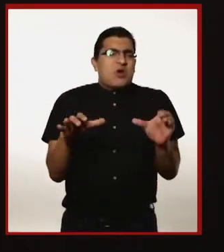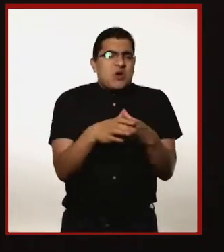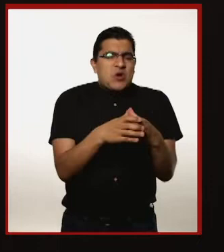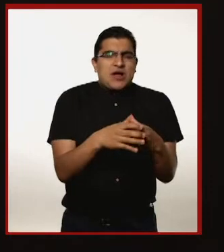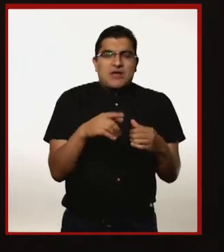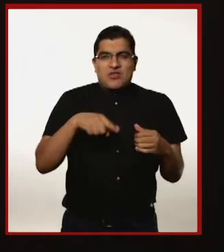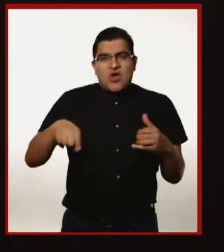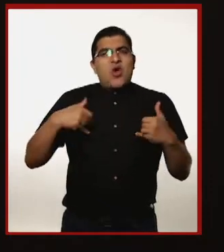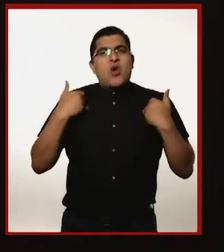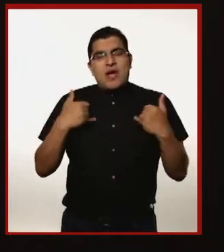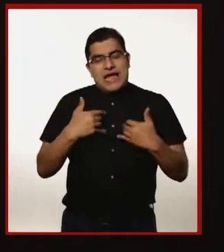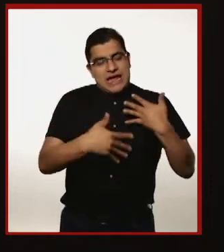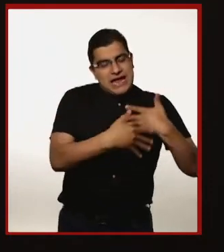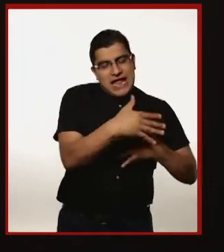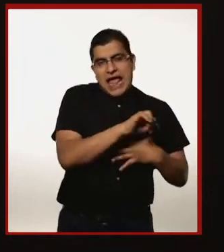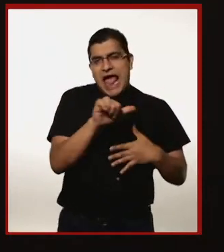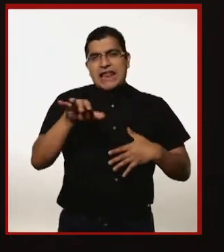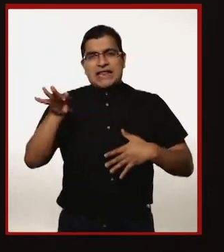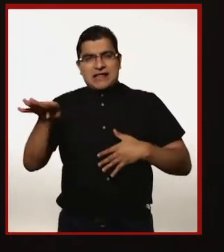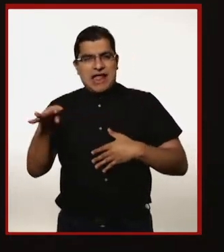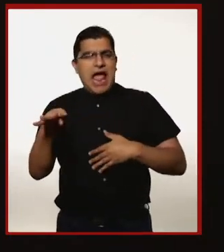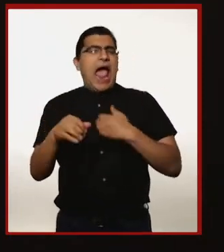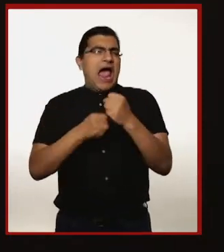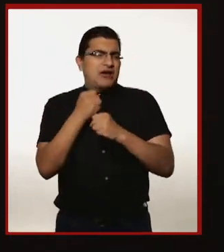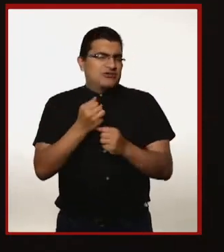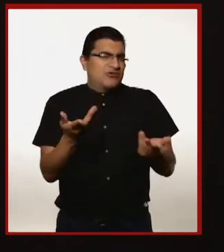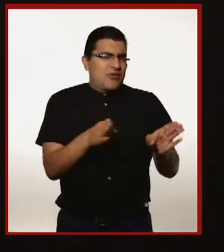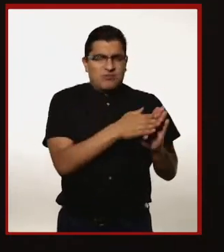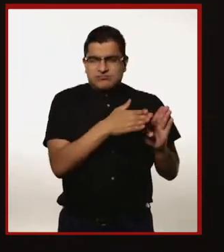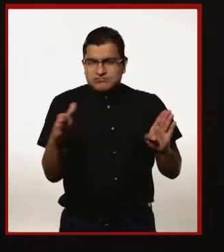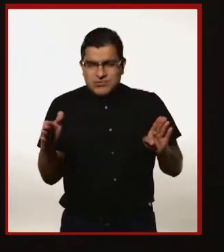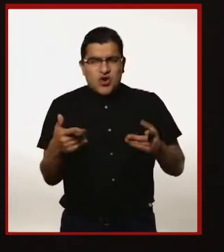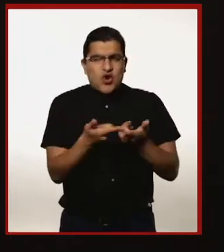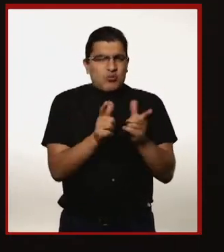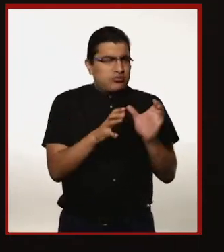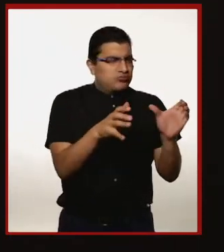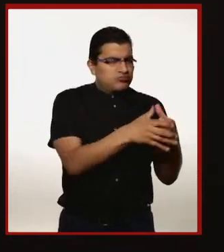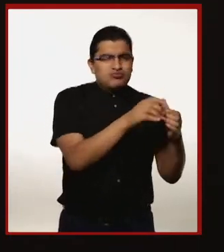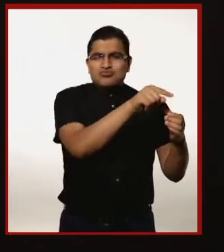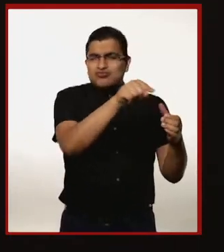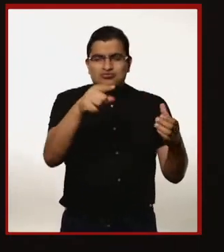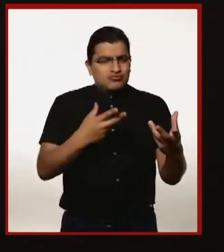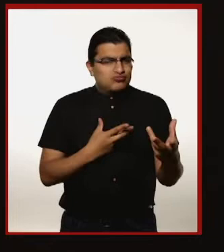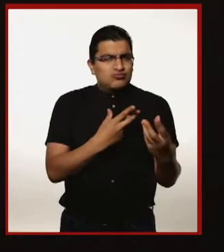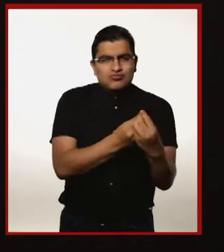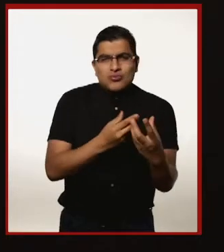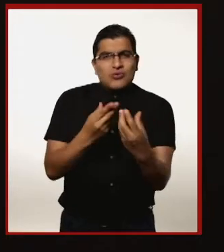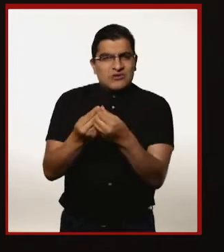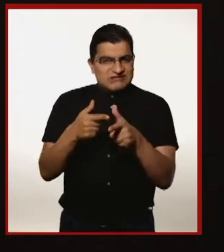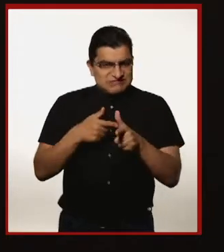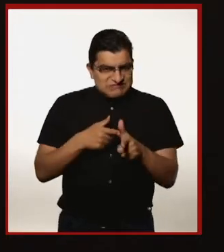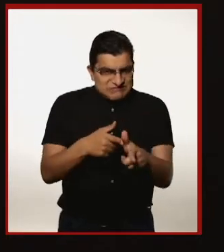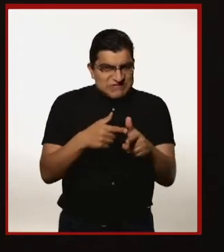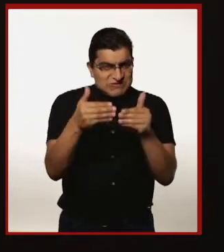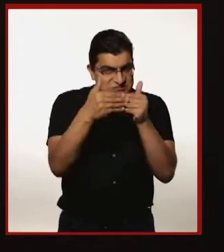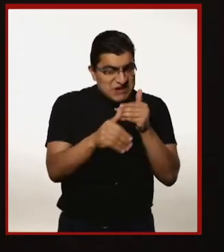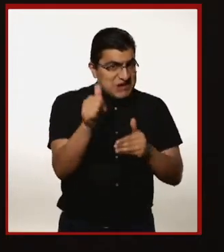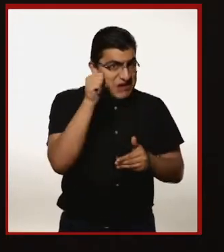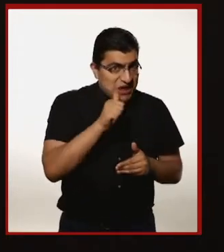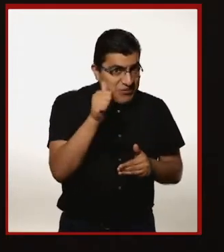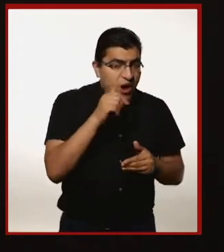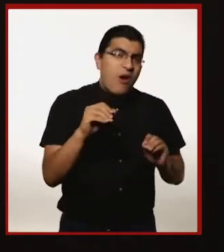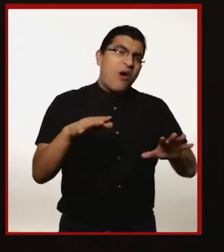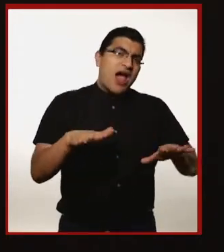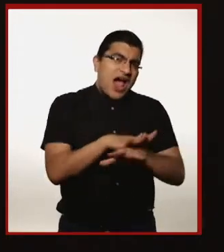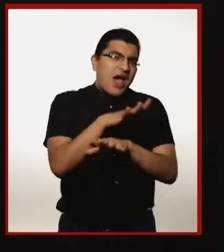son los principales entre los jóvenes de 15 y 19 años? Y si estos grupos de pertenencia se mantienen durante